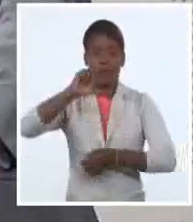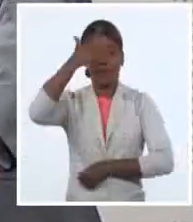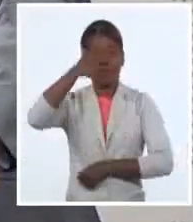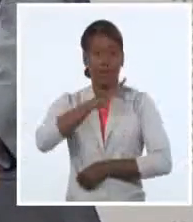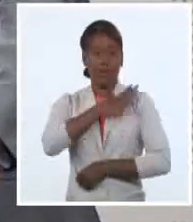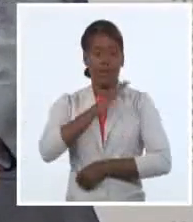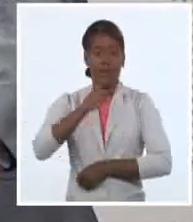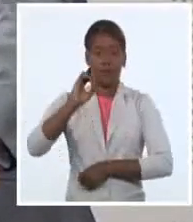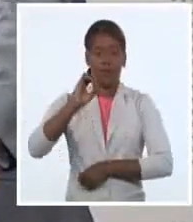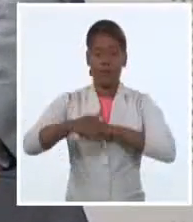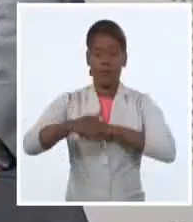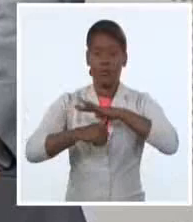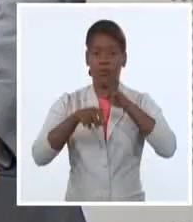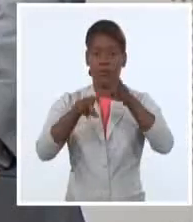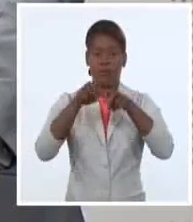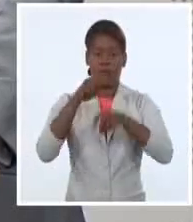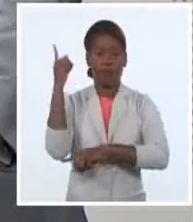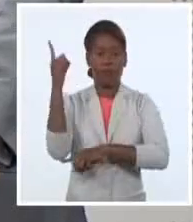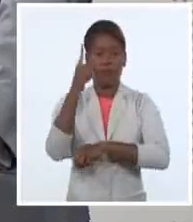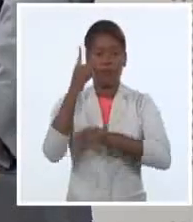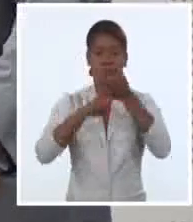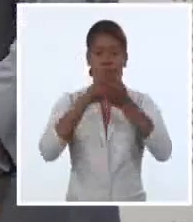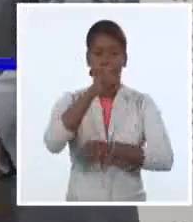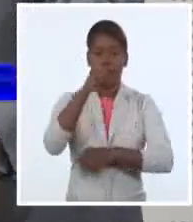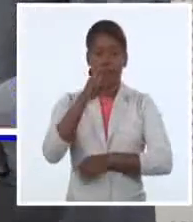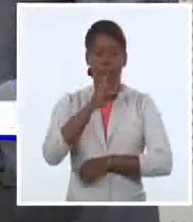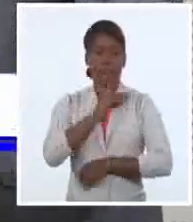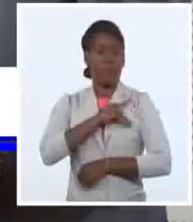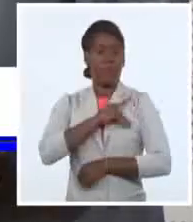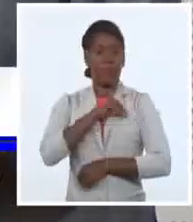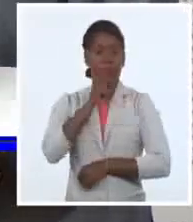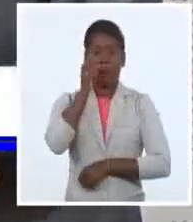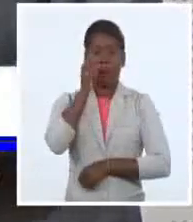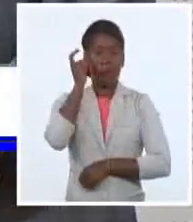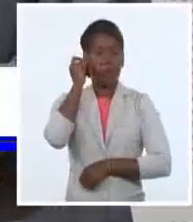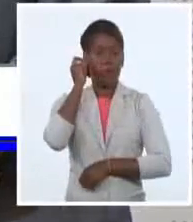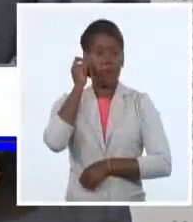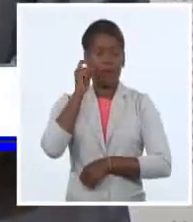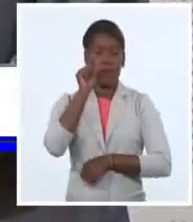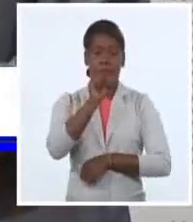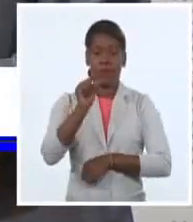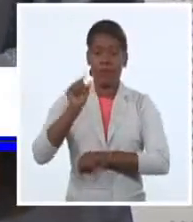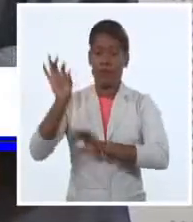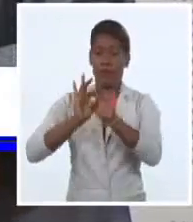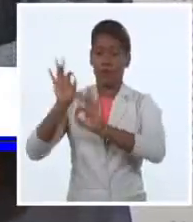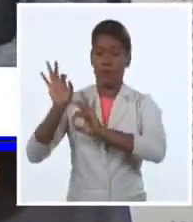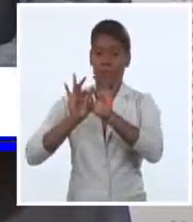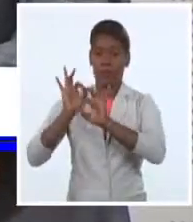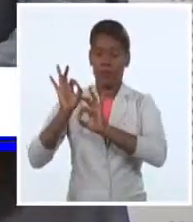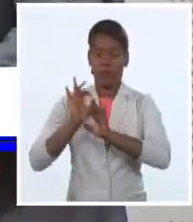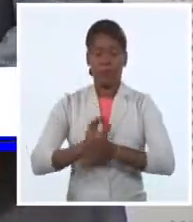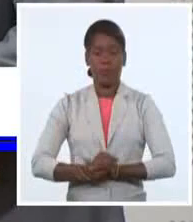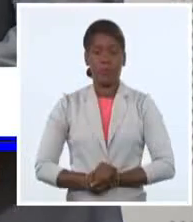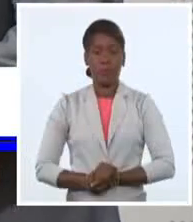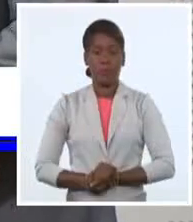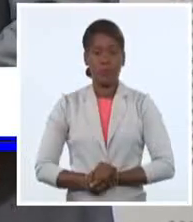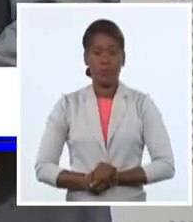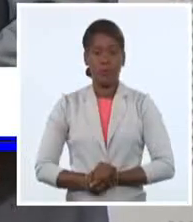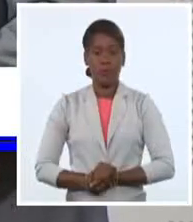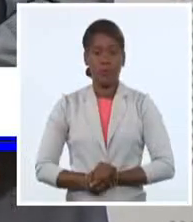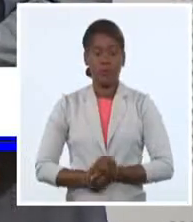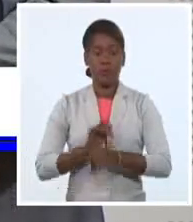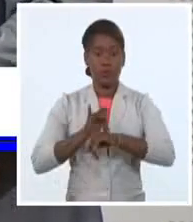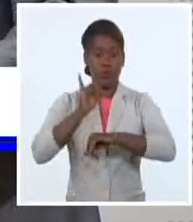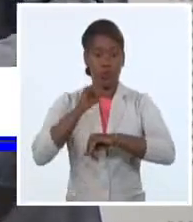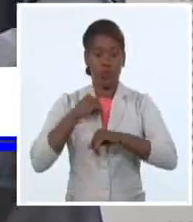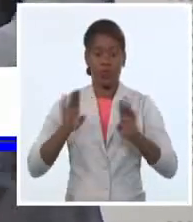Nacional del Poder Popular. Diputadas y diputados, invitados. Me corresponde clausurar el